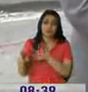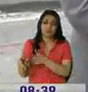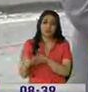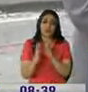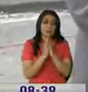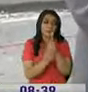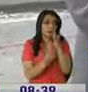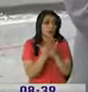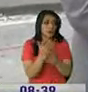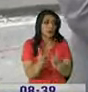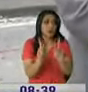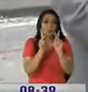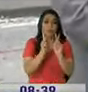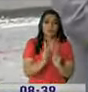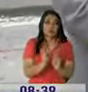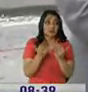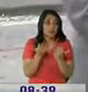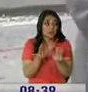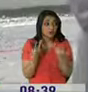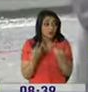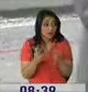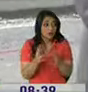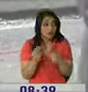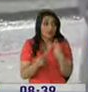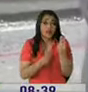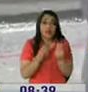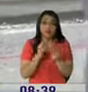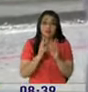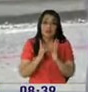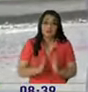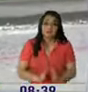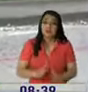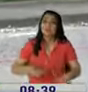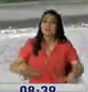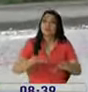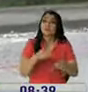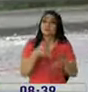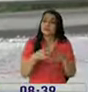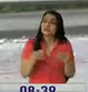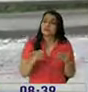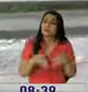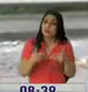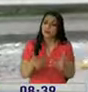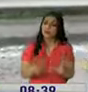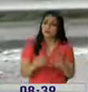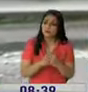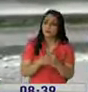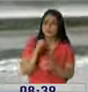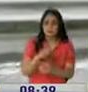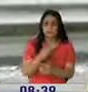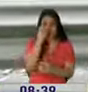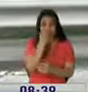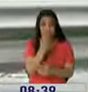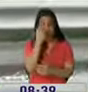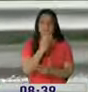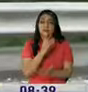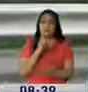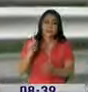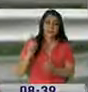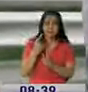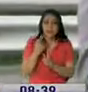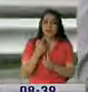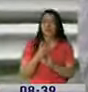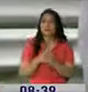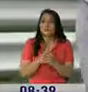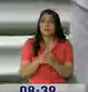va a ser la solución inmediata que ustedes van a dar a los vecinos acá de la Armenia 2? Sí, muy buenos días. Bueno, primero para indicar